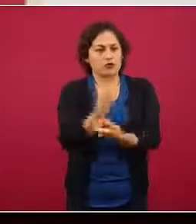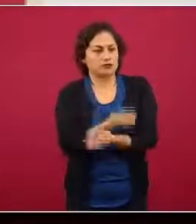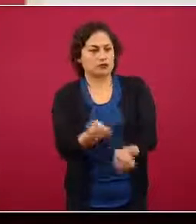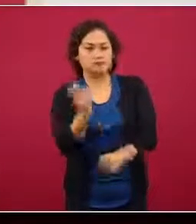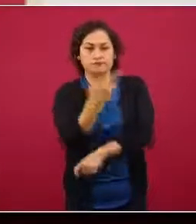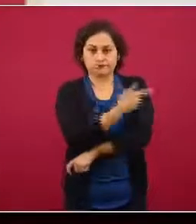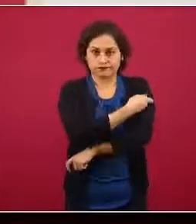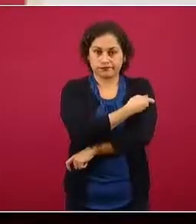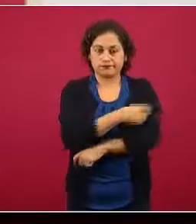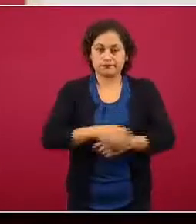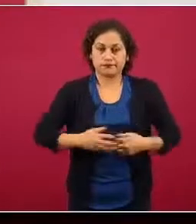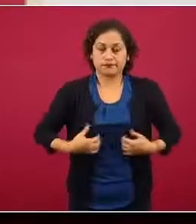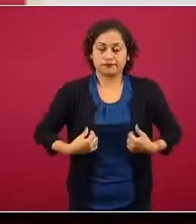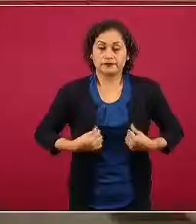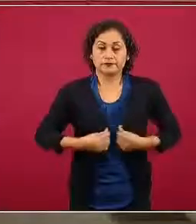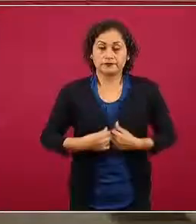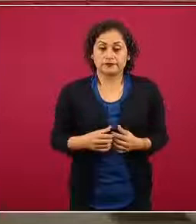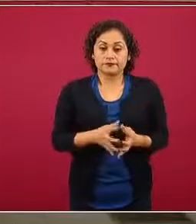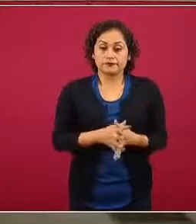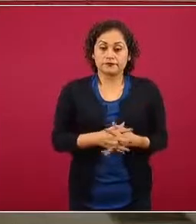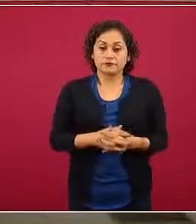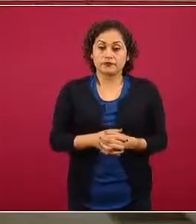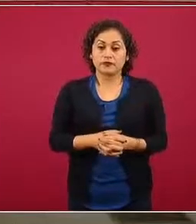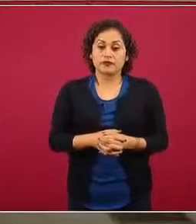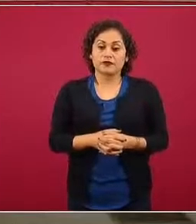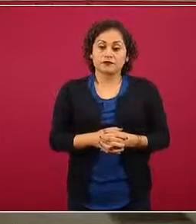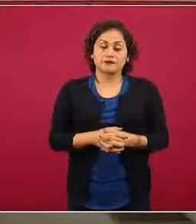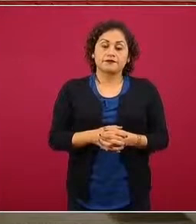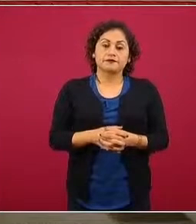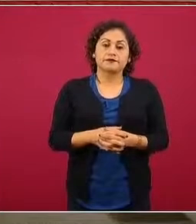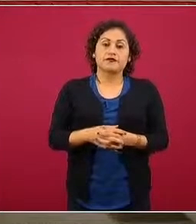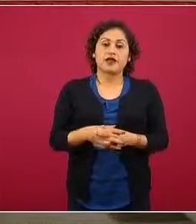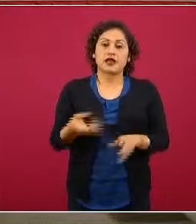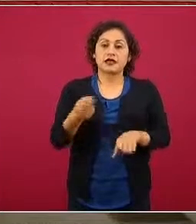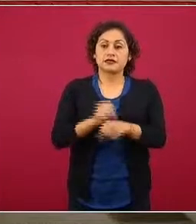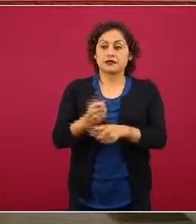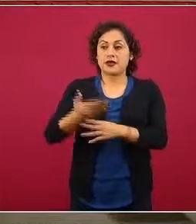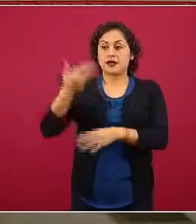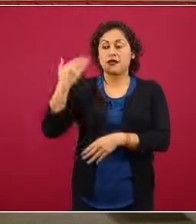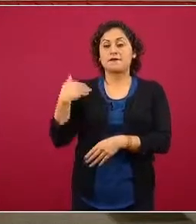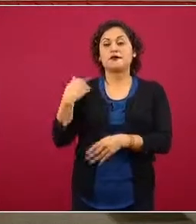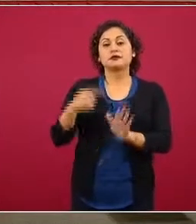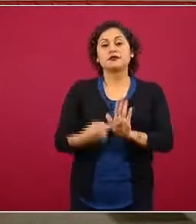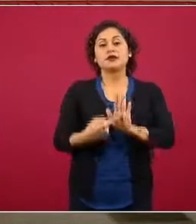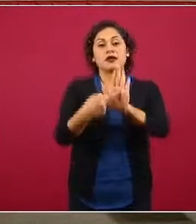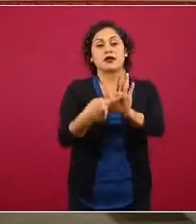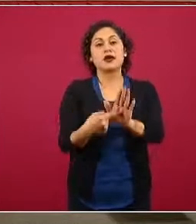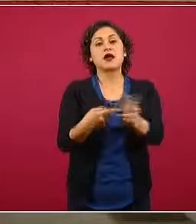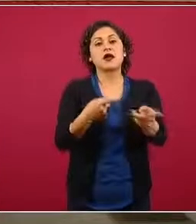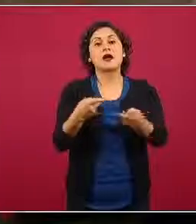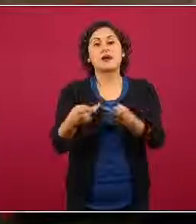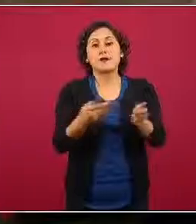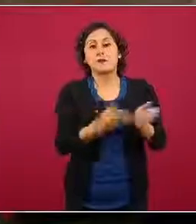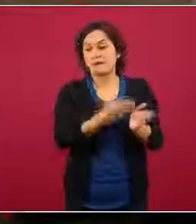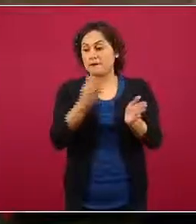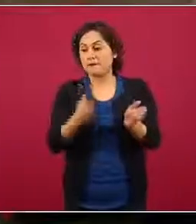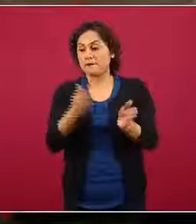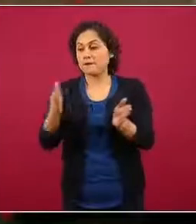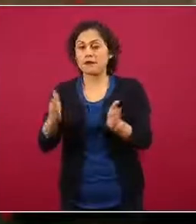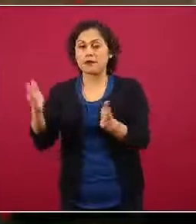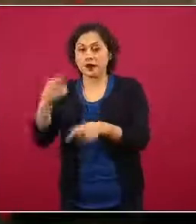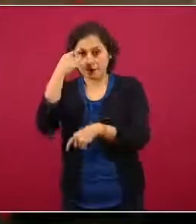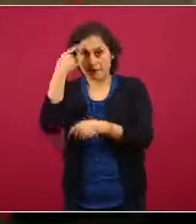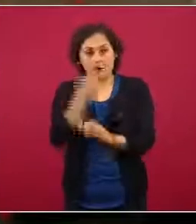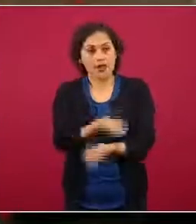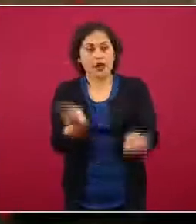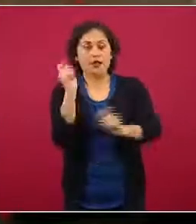emergencia. Y la semana pasada, cuando presentaron el plan de vacunación para COVID, mencionaron que esto podía servir como una gran